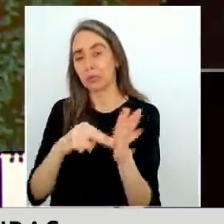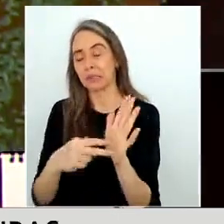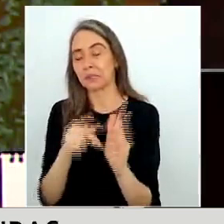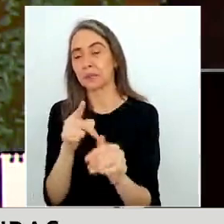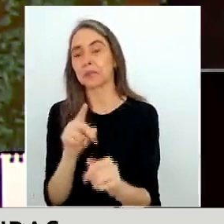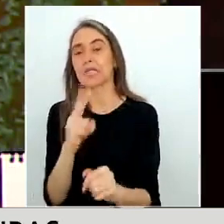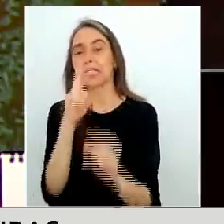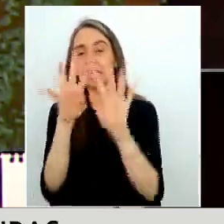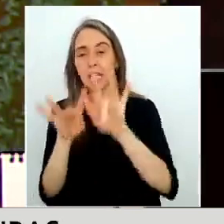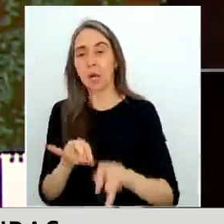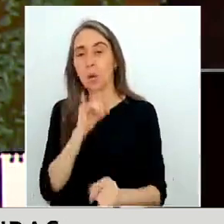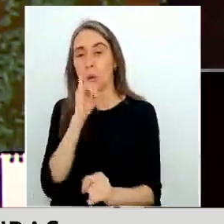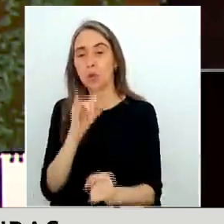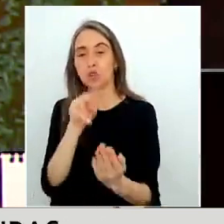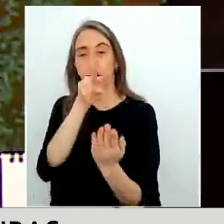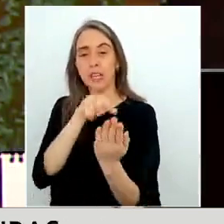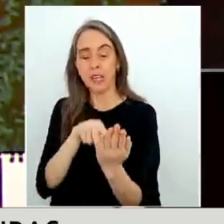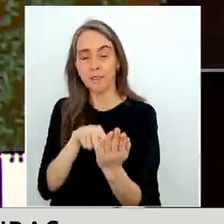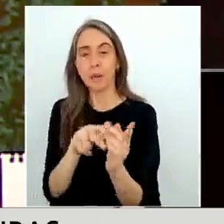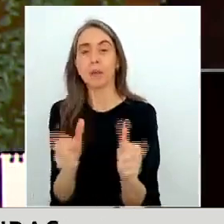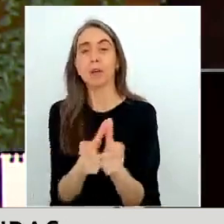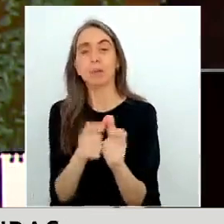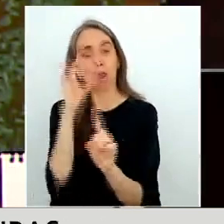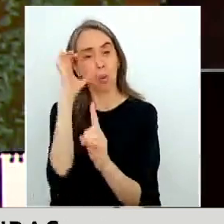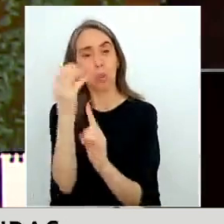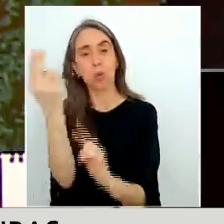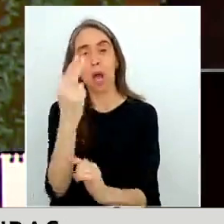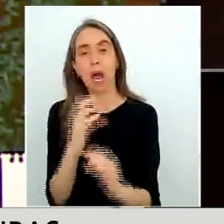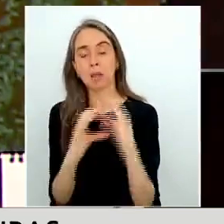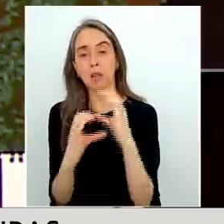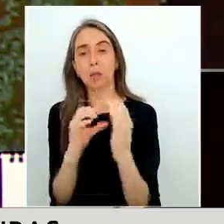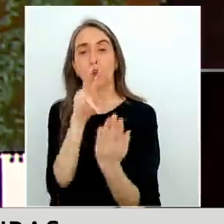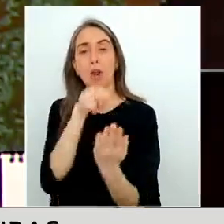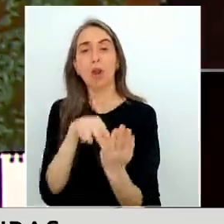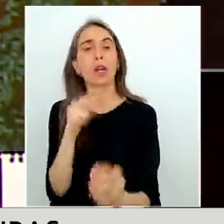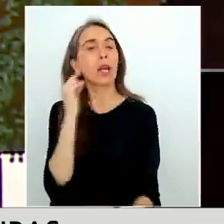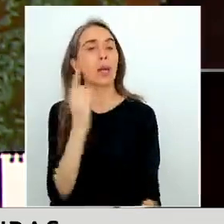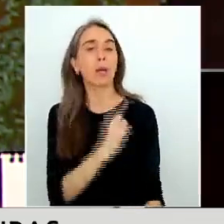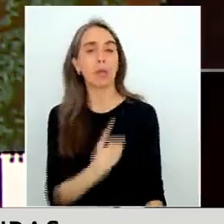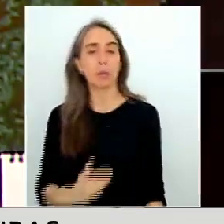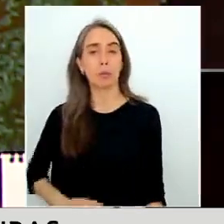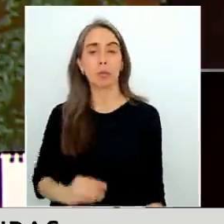comisión de cultura artes y comunicaciones la diputada señora Natalie